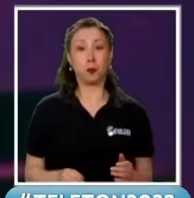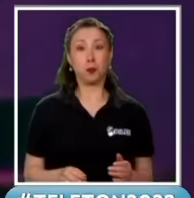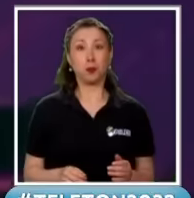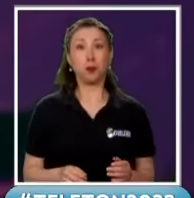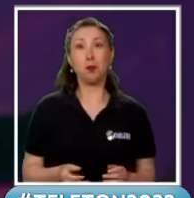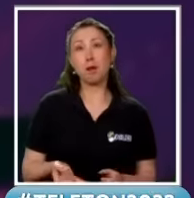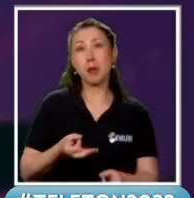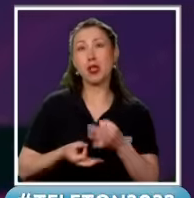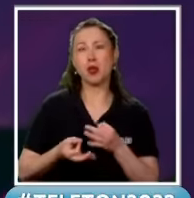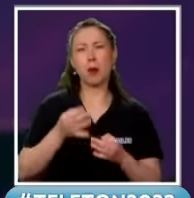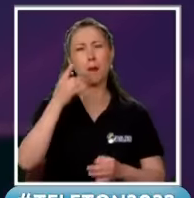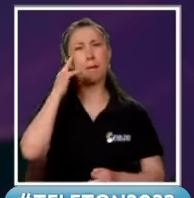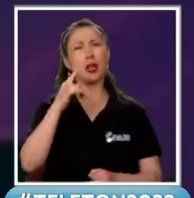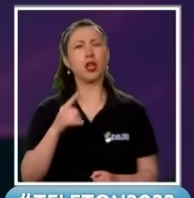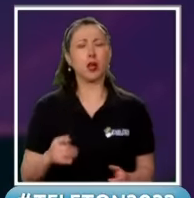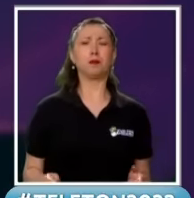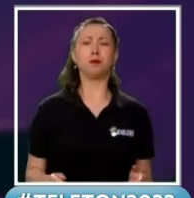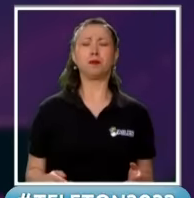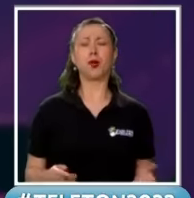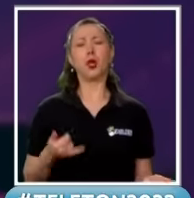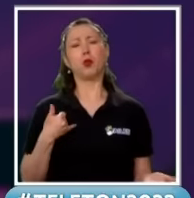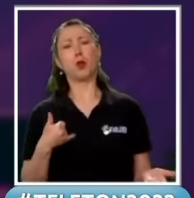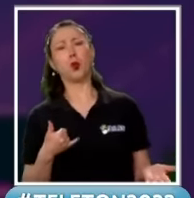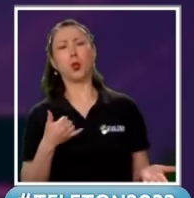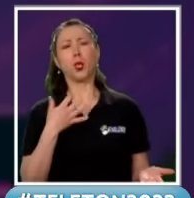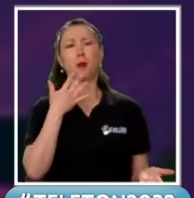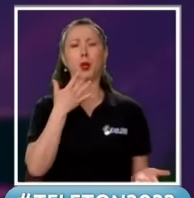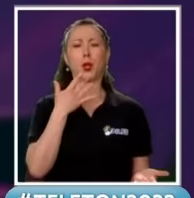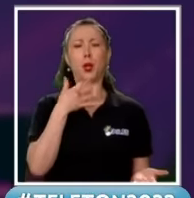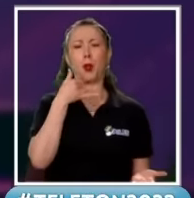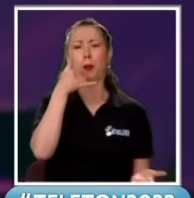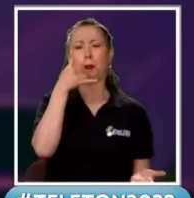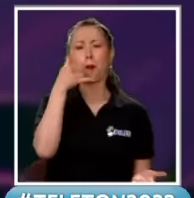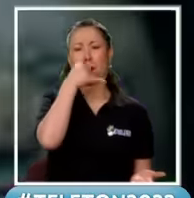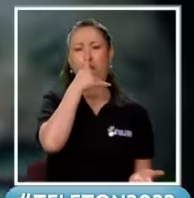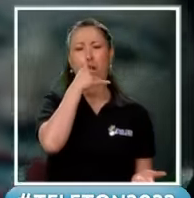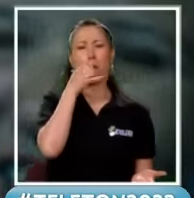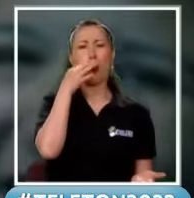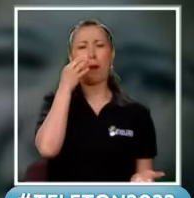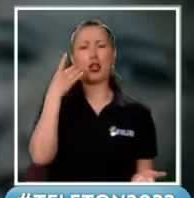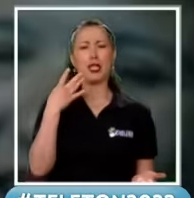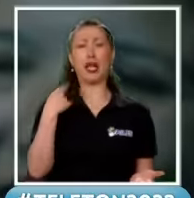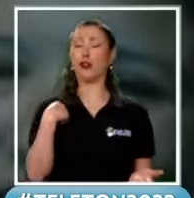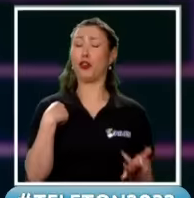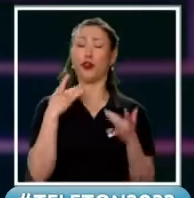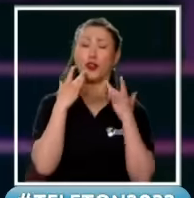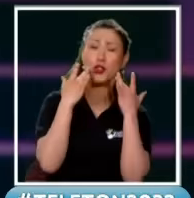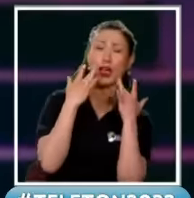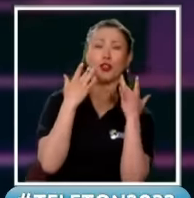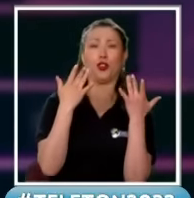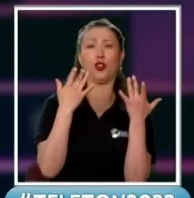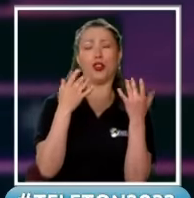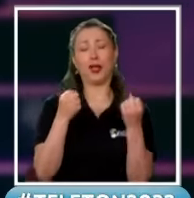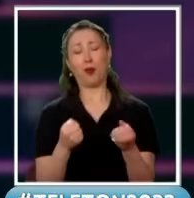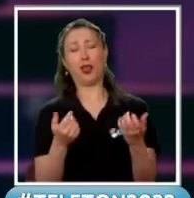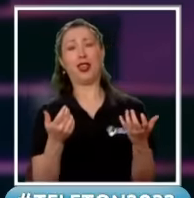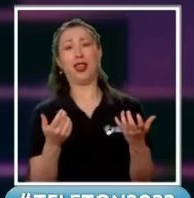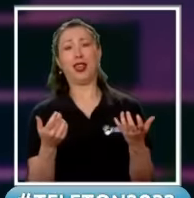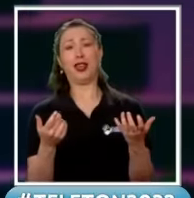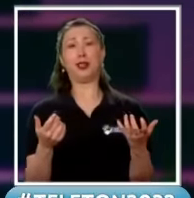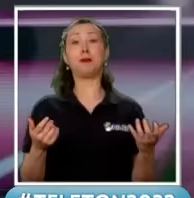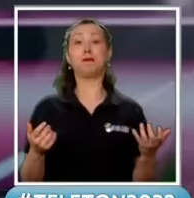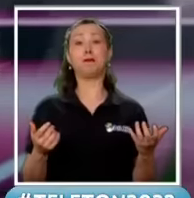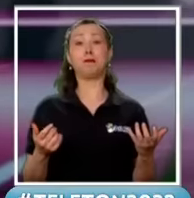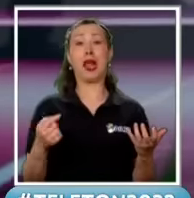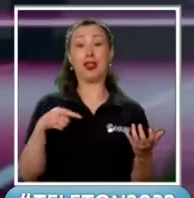Pero la verdad que a mí no me gusta porque me mancho con mayonesa. Estoy muy contento de poder estar esta